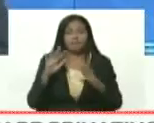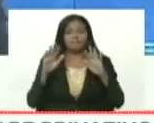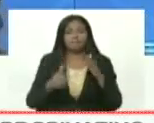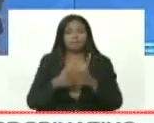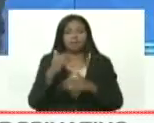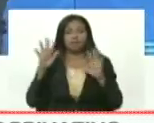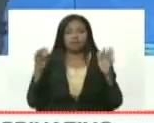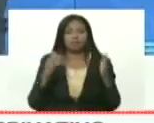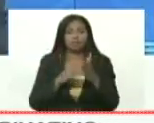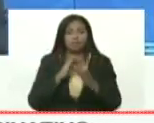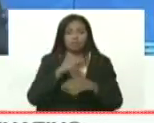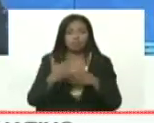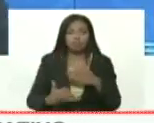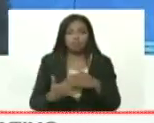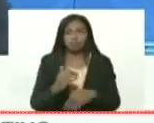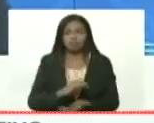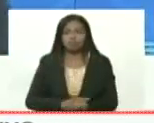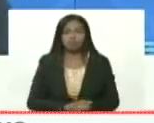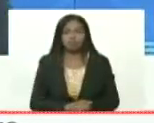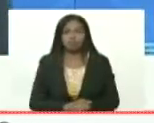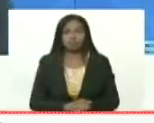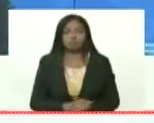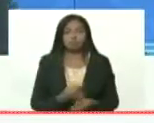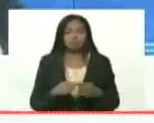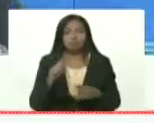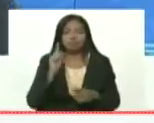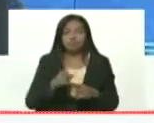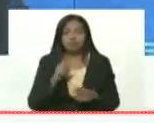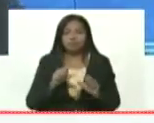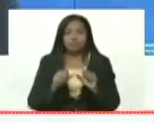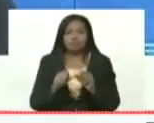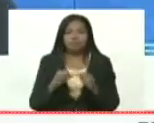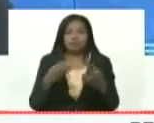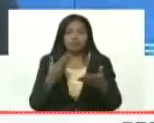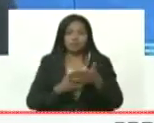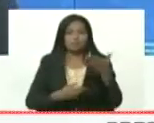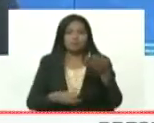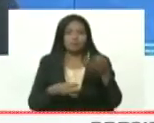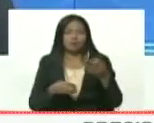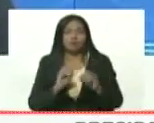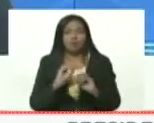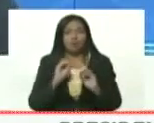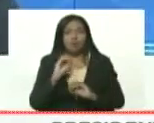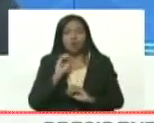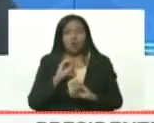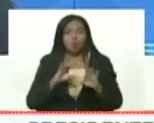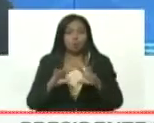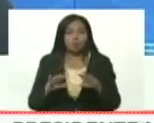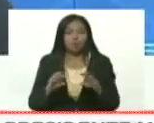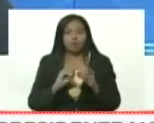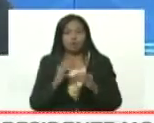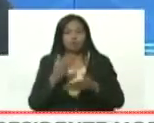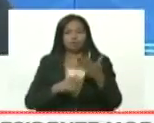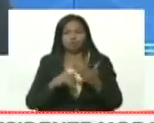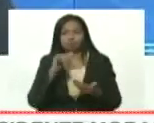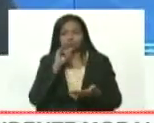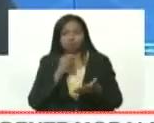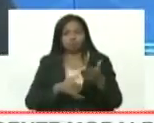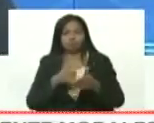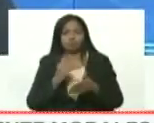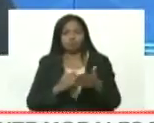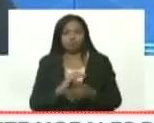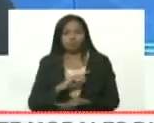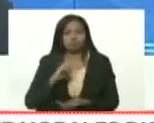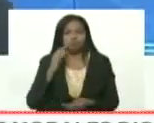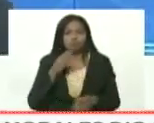10.000 proyectos. Pero eso no debe quedar en el papel, o en la computadora, o en el registro. Tenemos